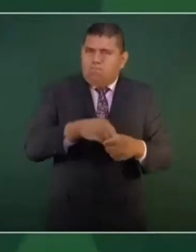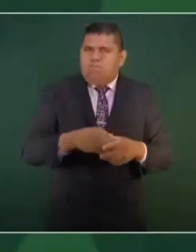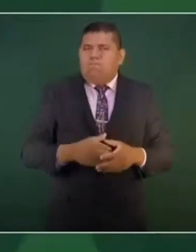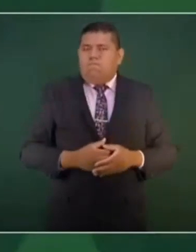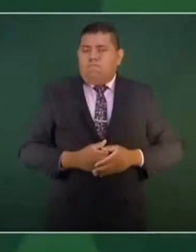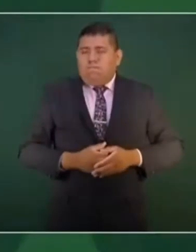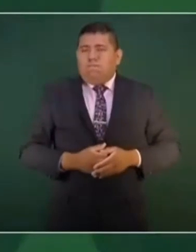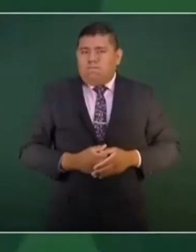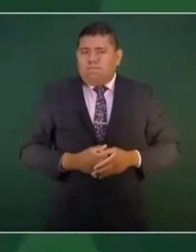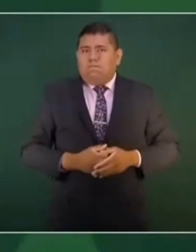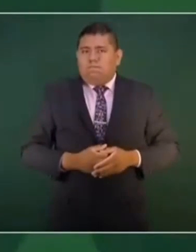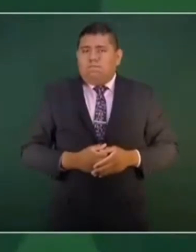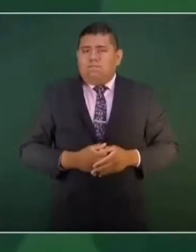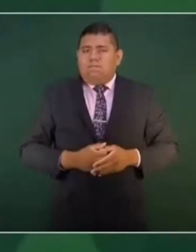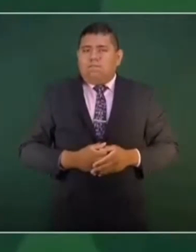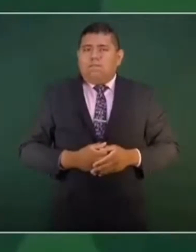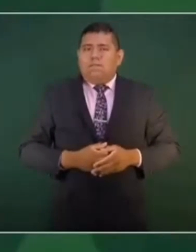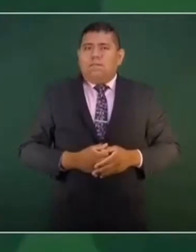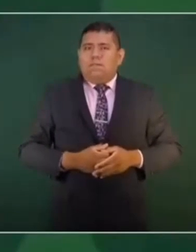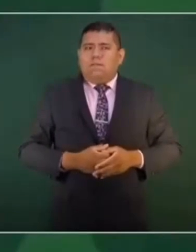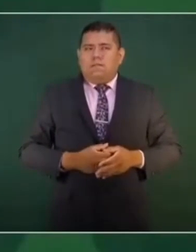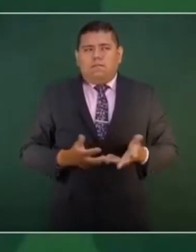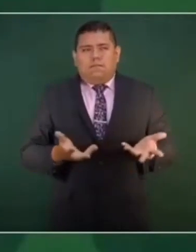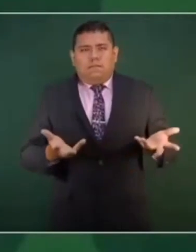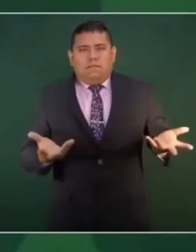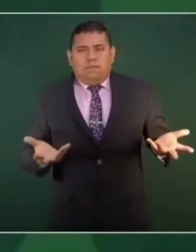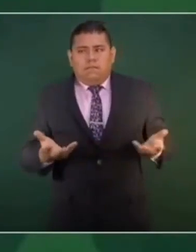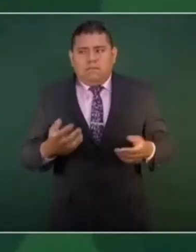de los carteles.